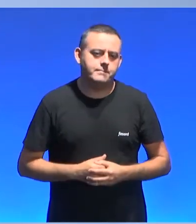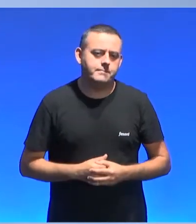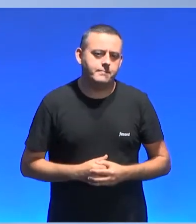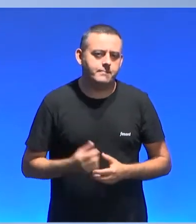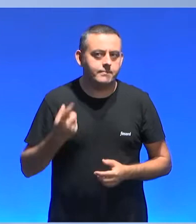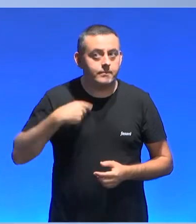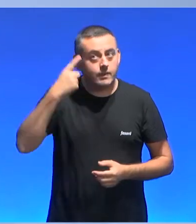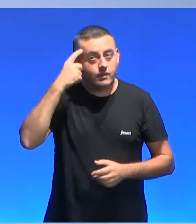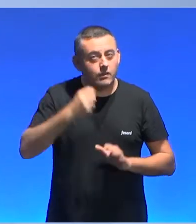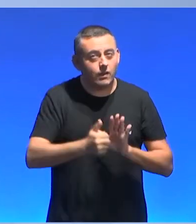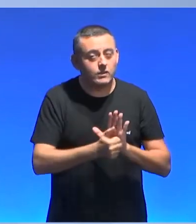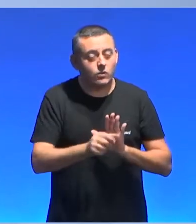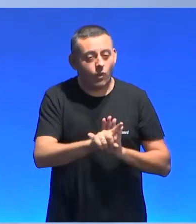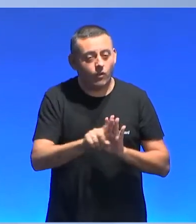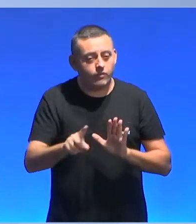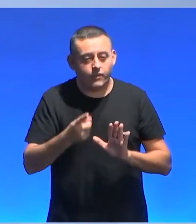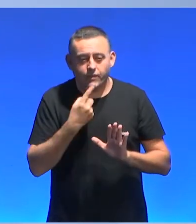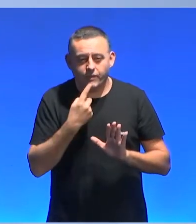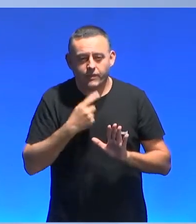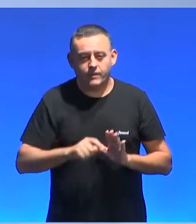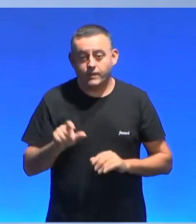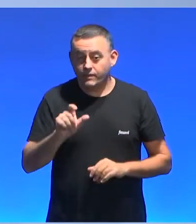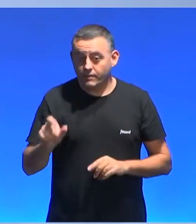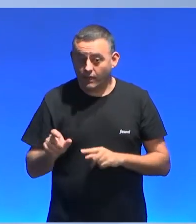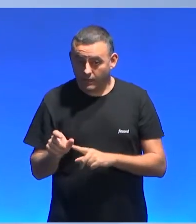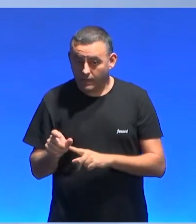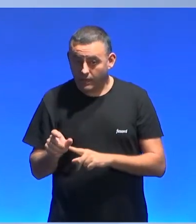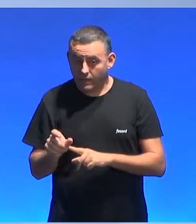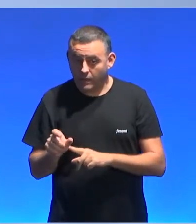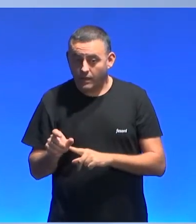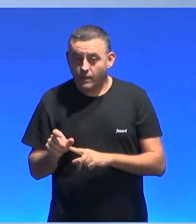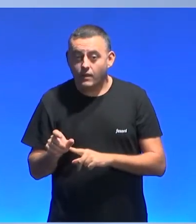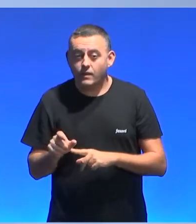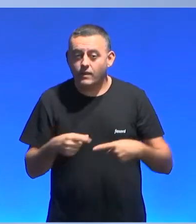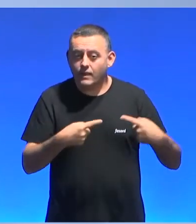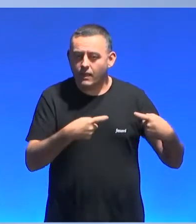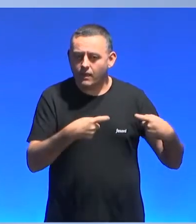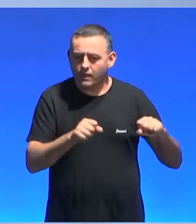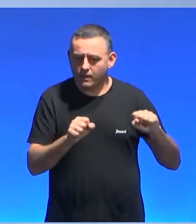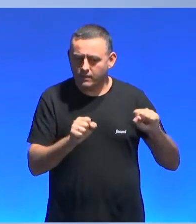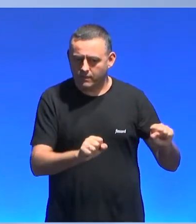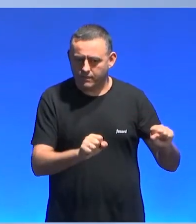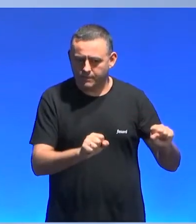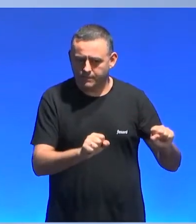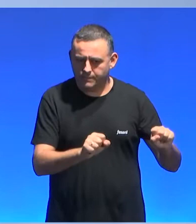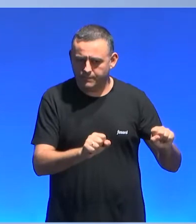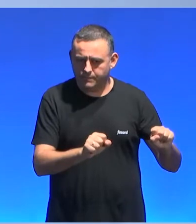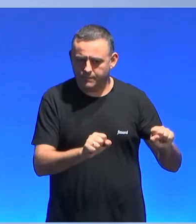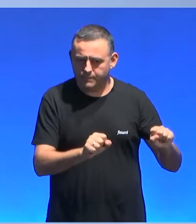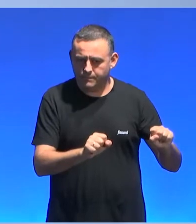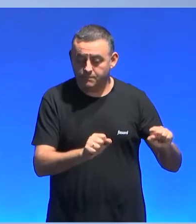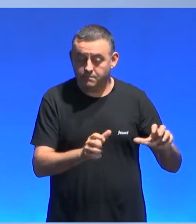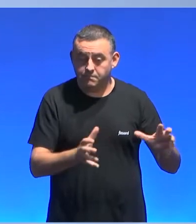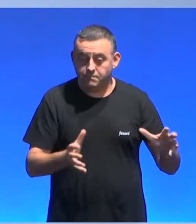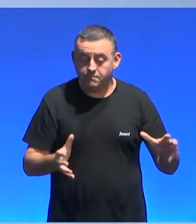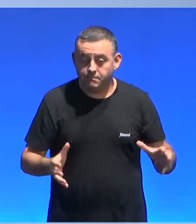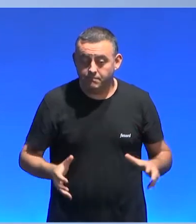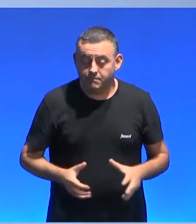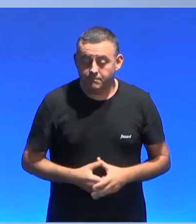equivoco, el artículo 11 dice que Italia rechaza la guerra. Nosotros estamos